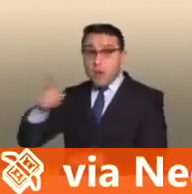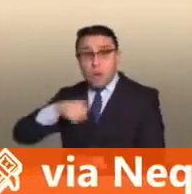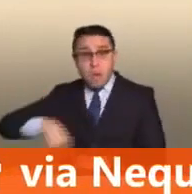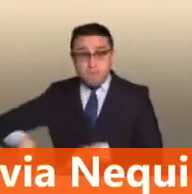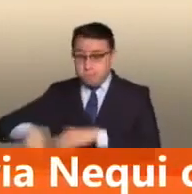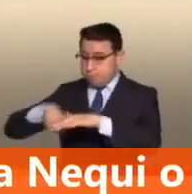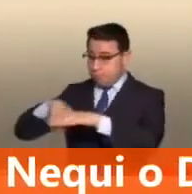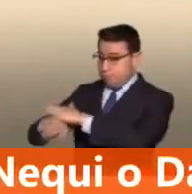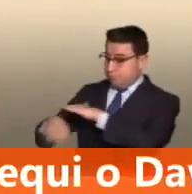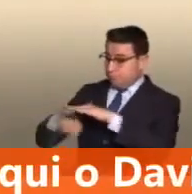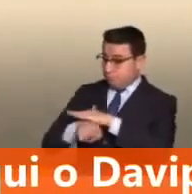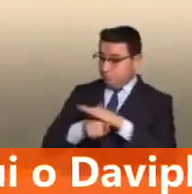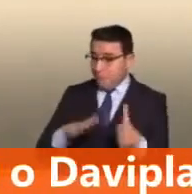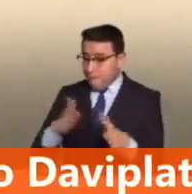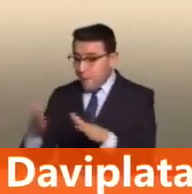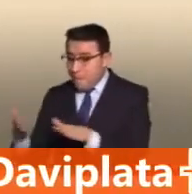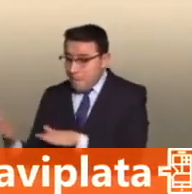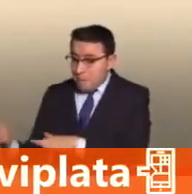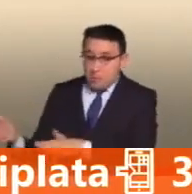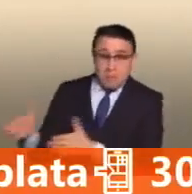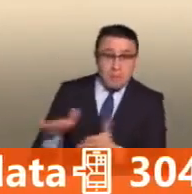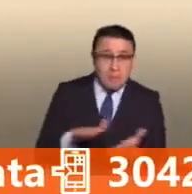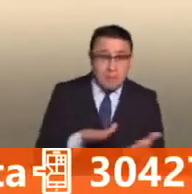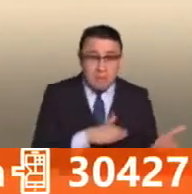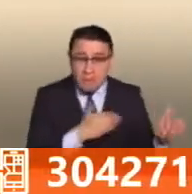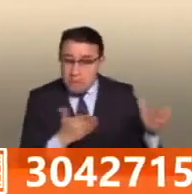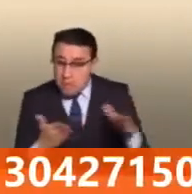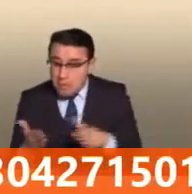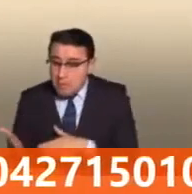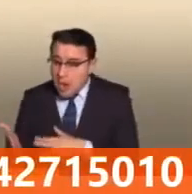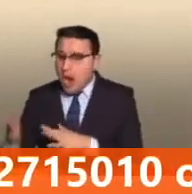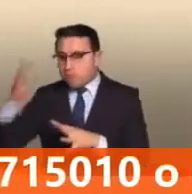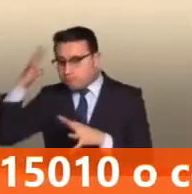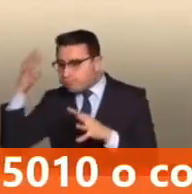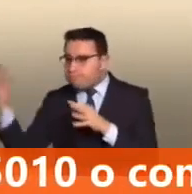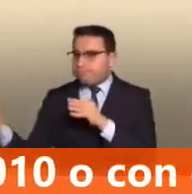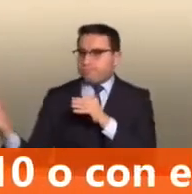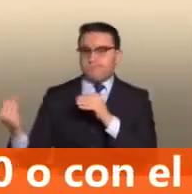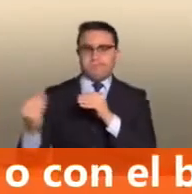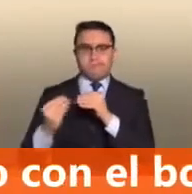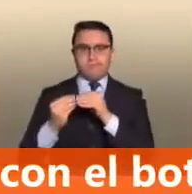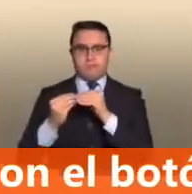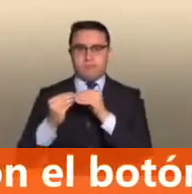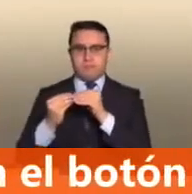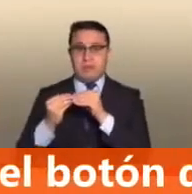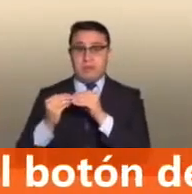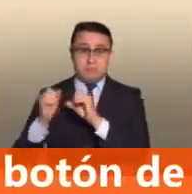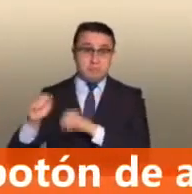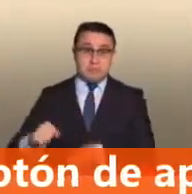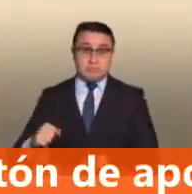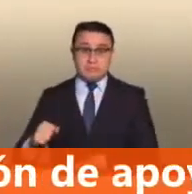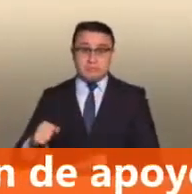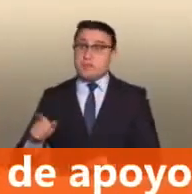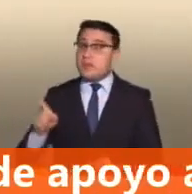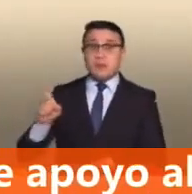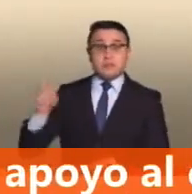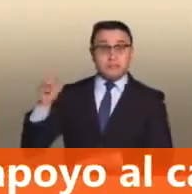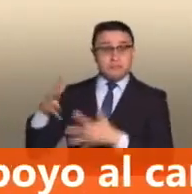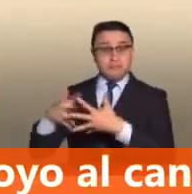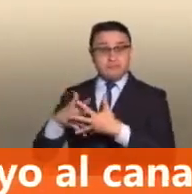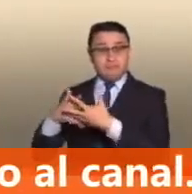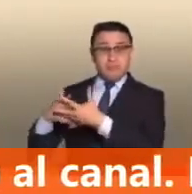sí, fueron capaces de construir pactos, tratados, de hacer una nación